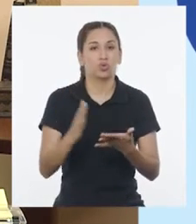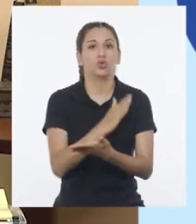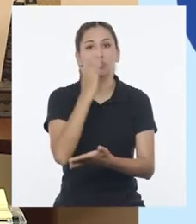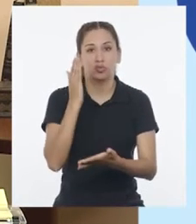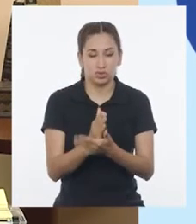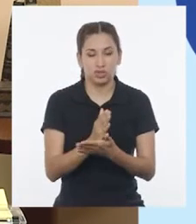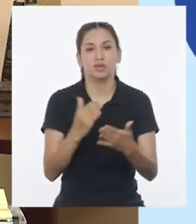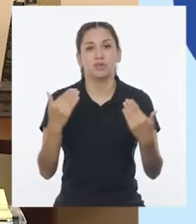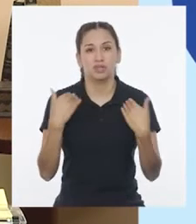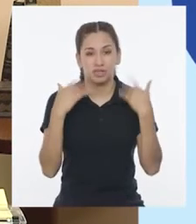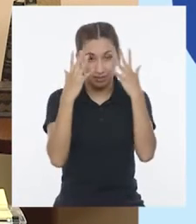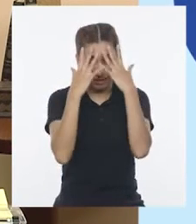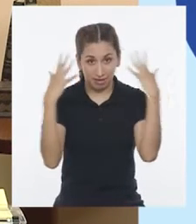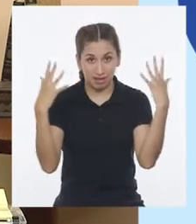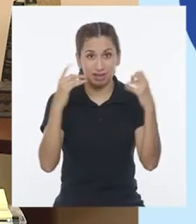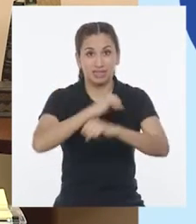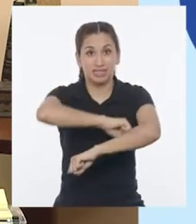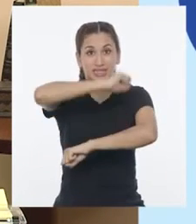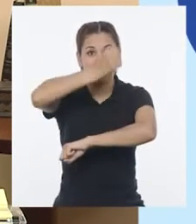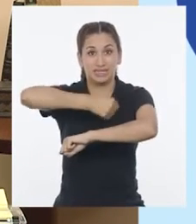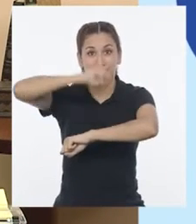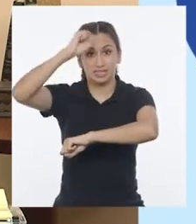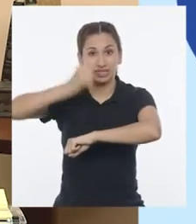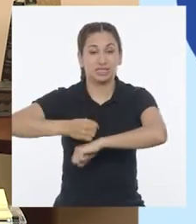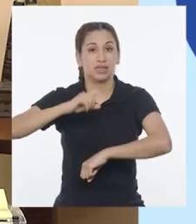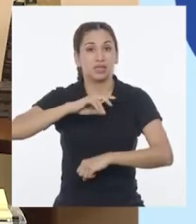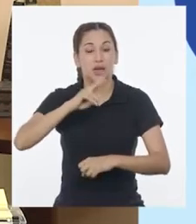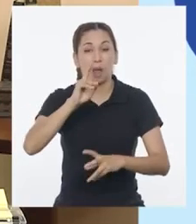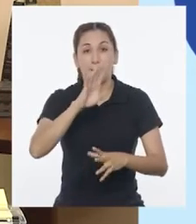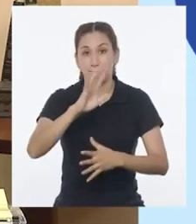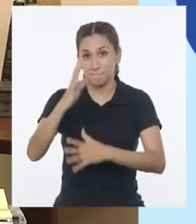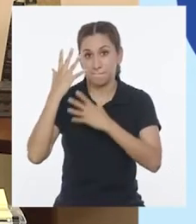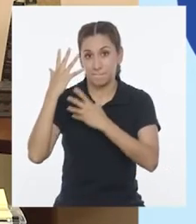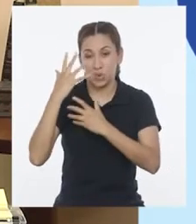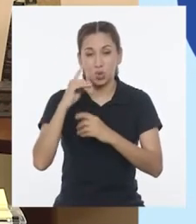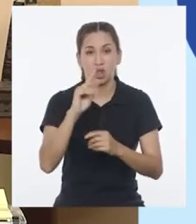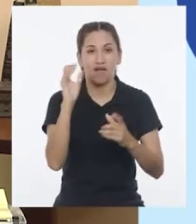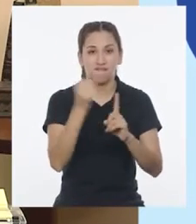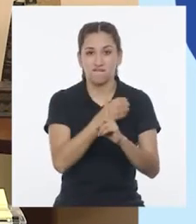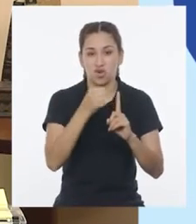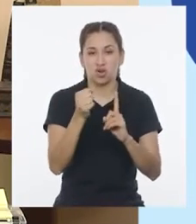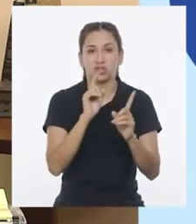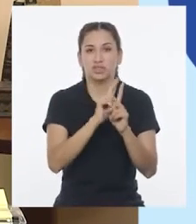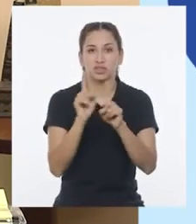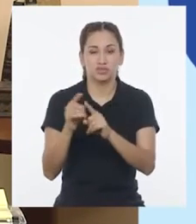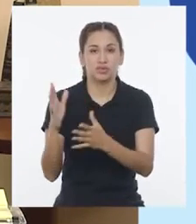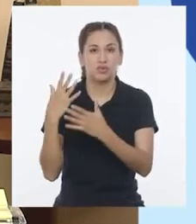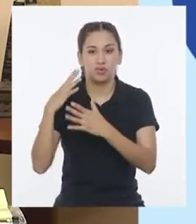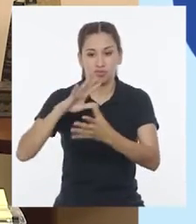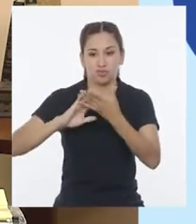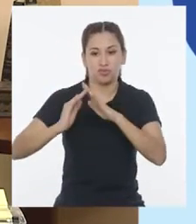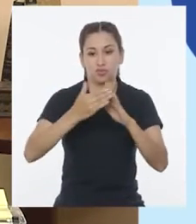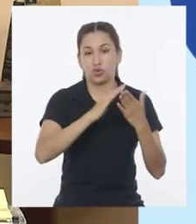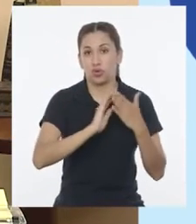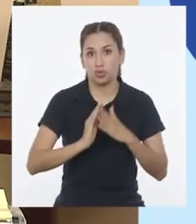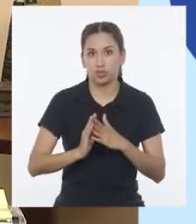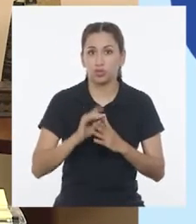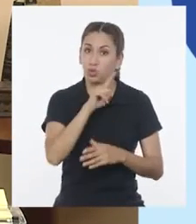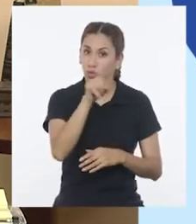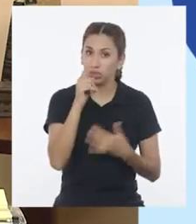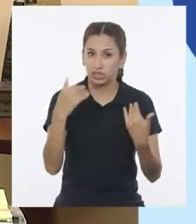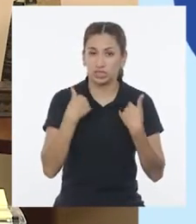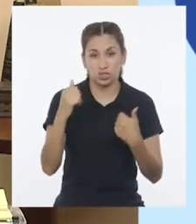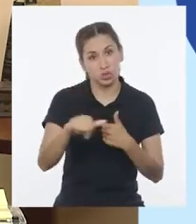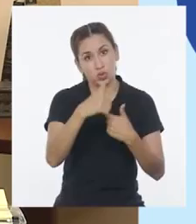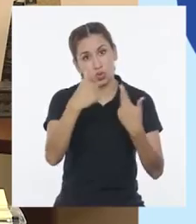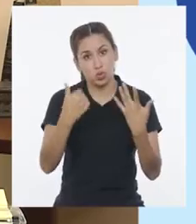dedicó a otro de los problemas que atormentaban a la Sierra Piurana, la violencia cotidiana